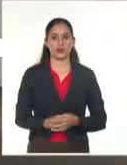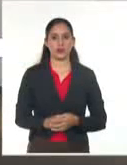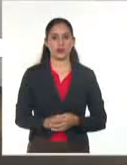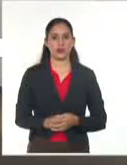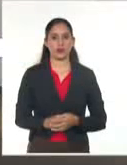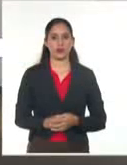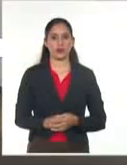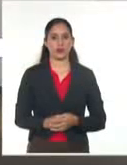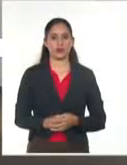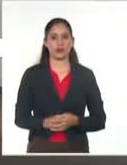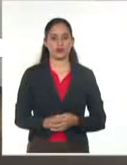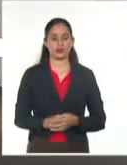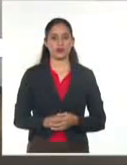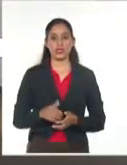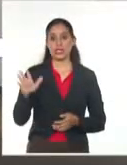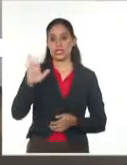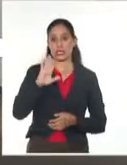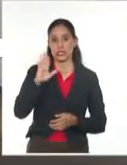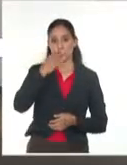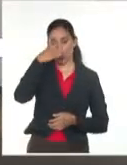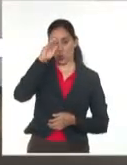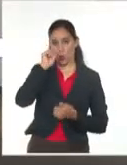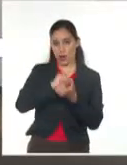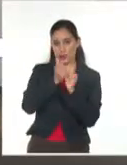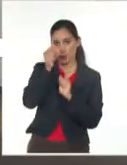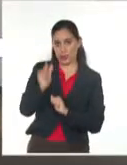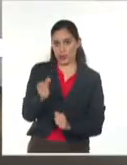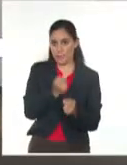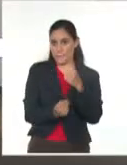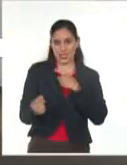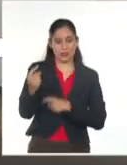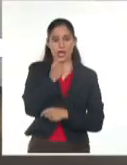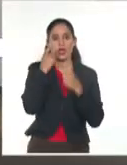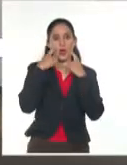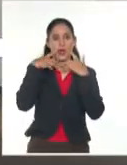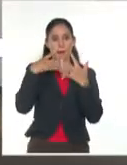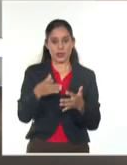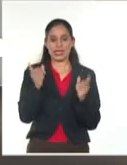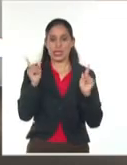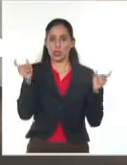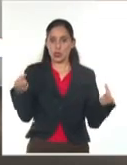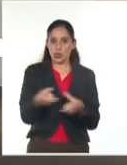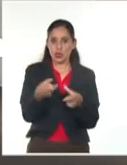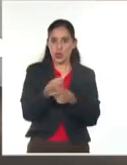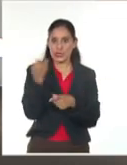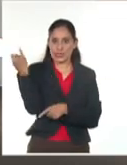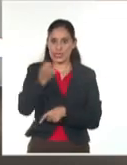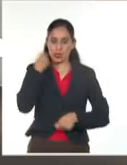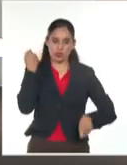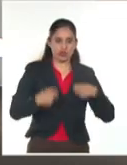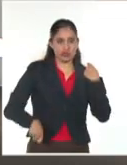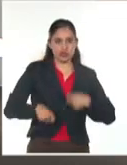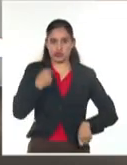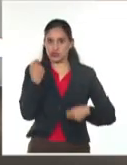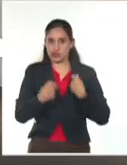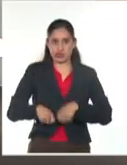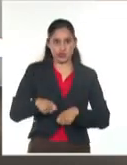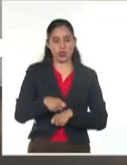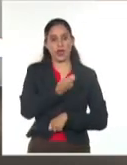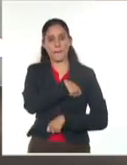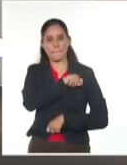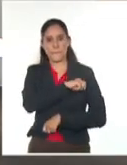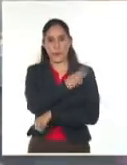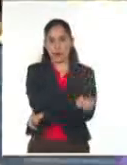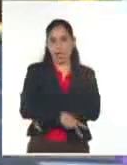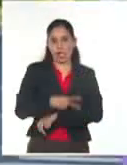Y 5 cubanos estarán hoy entre las principales atracciones de la reunión internacional de atletismo Ciudad de Guadalajara en España. El